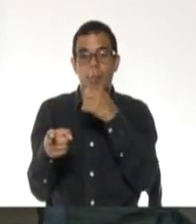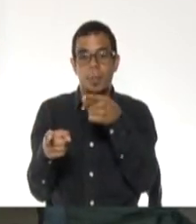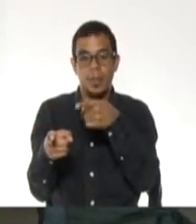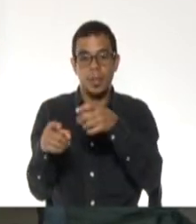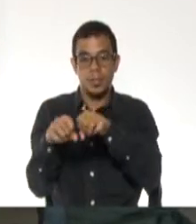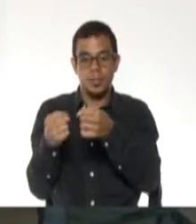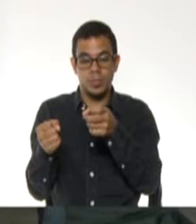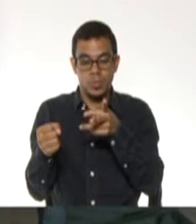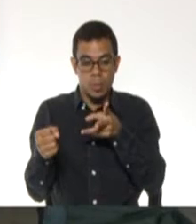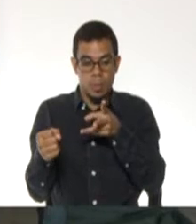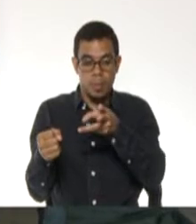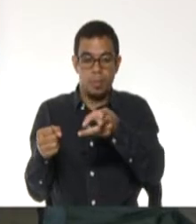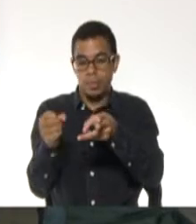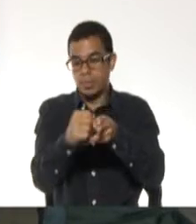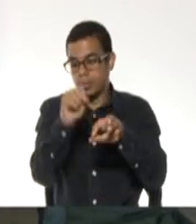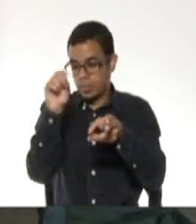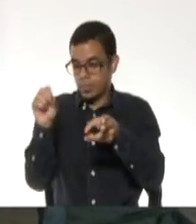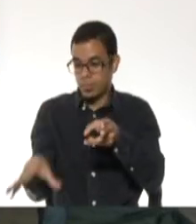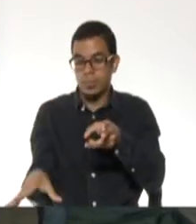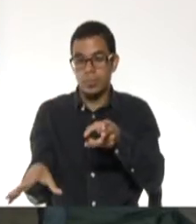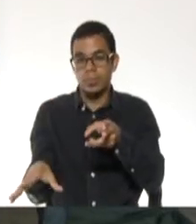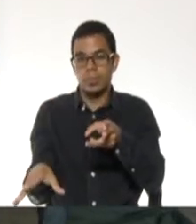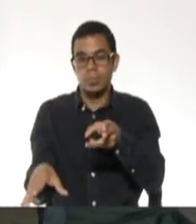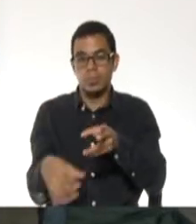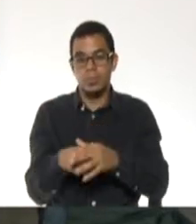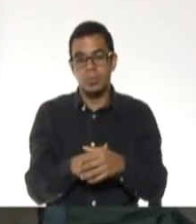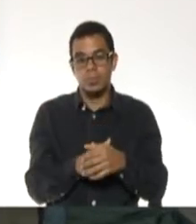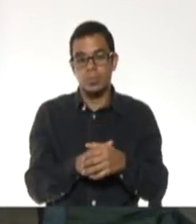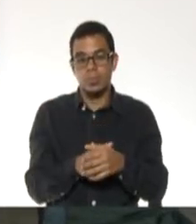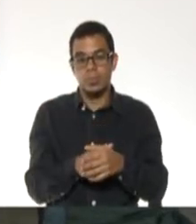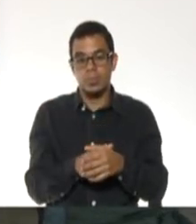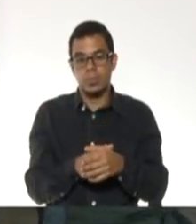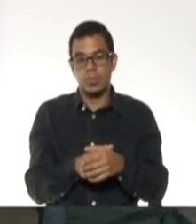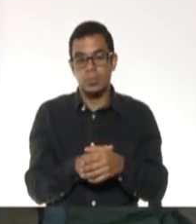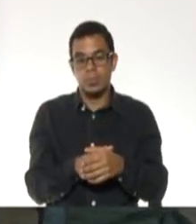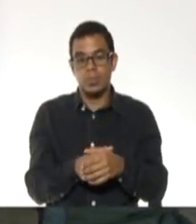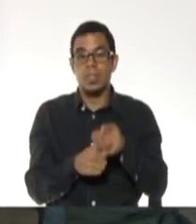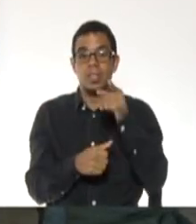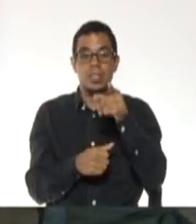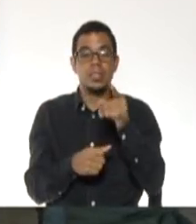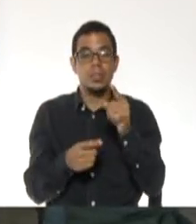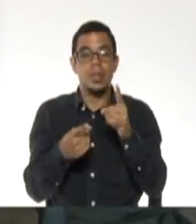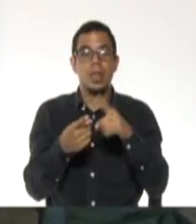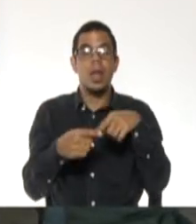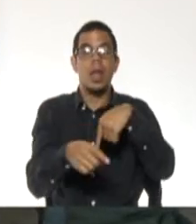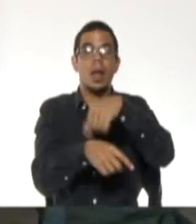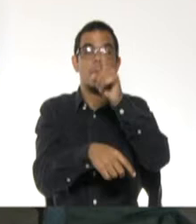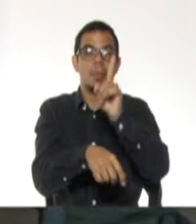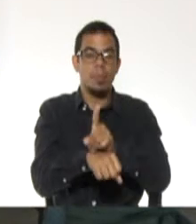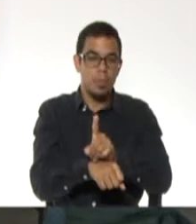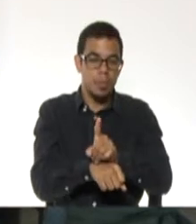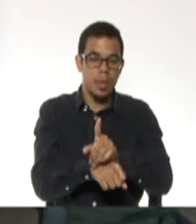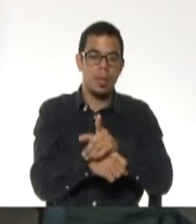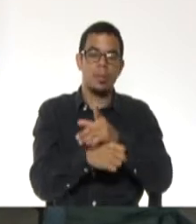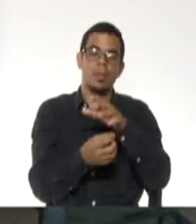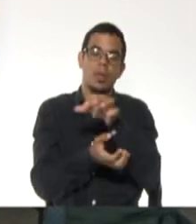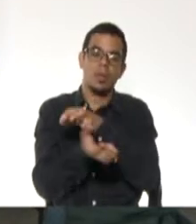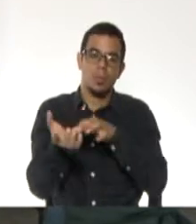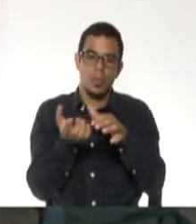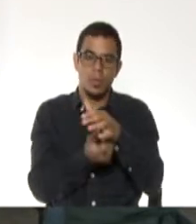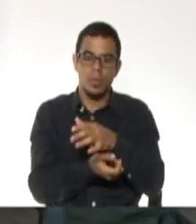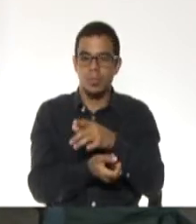debo desechar el cable. Y esta es una de las primeras fallas. Okay. Esta es una de nuestras primeras